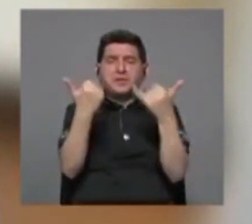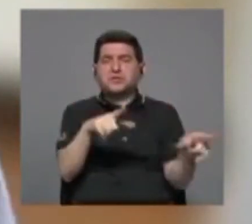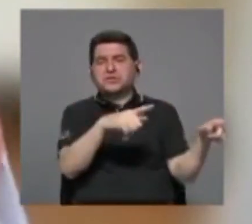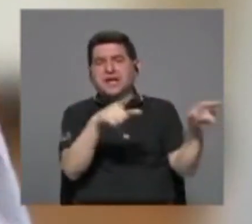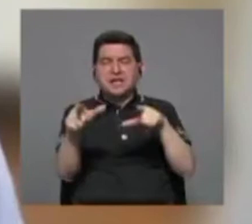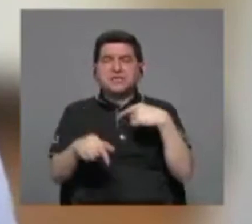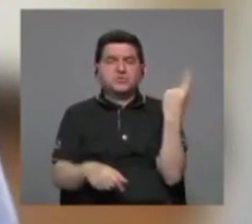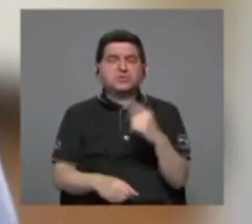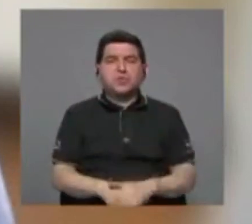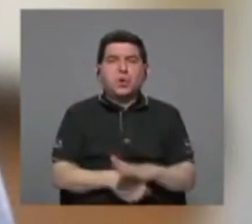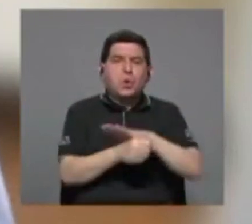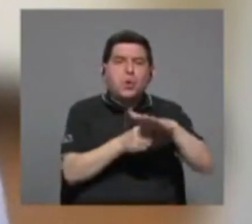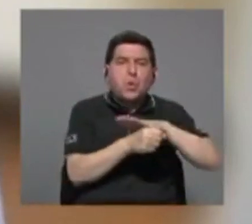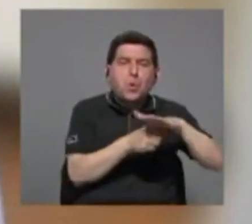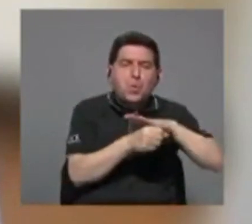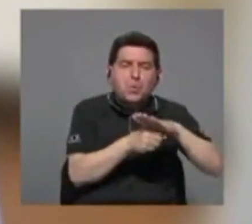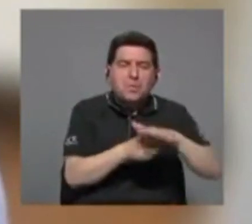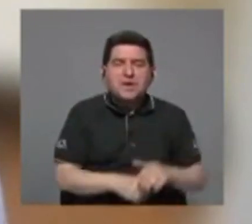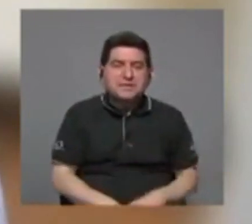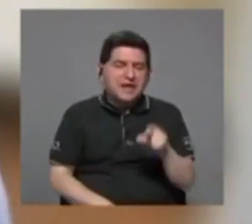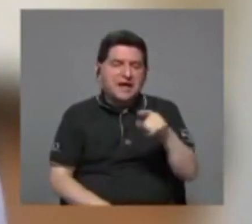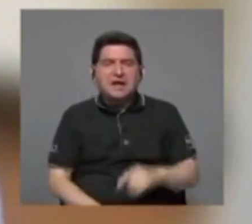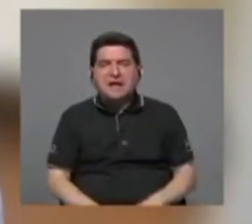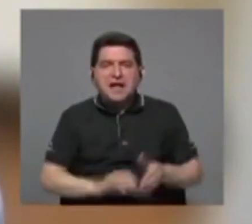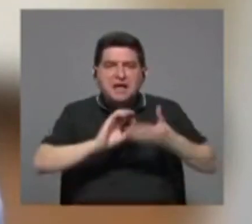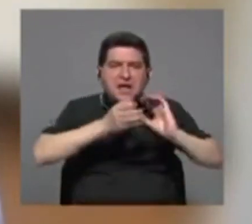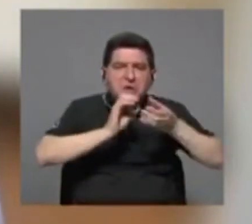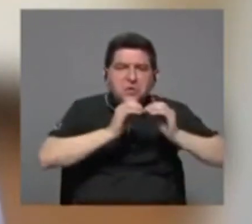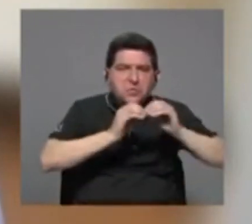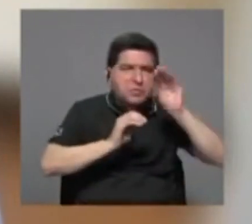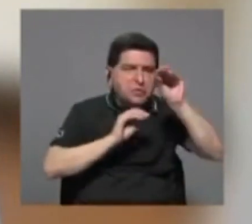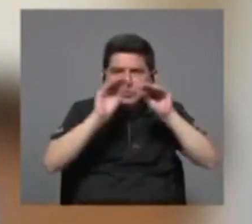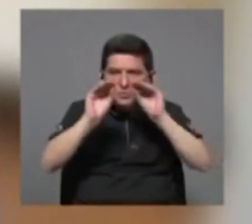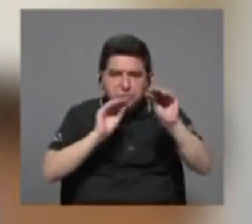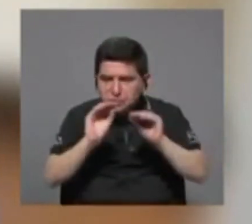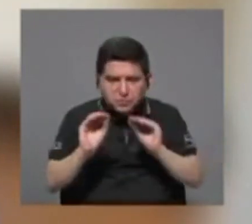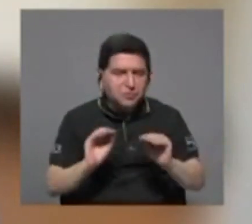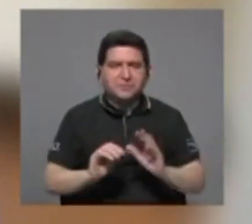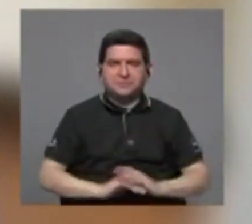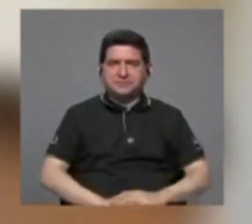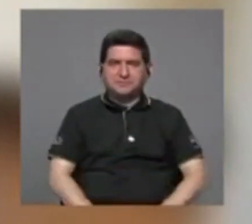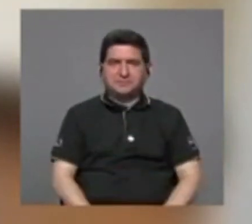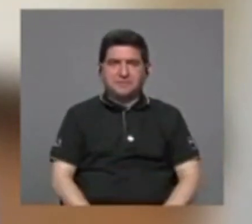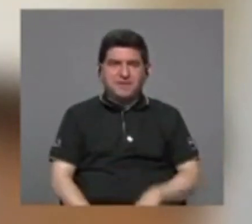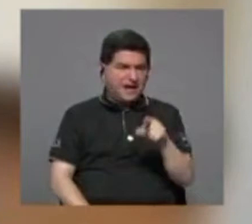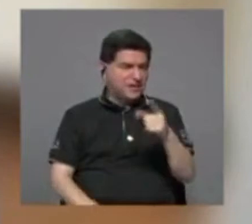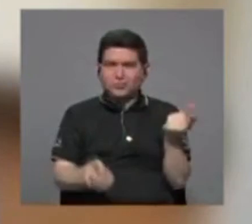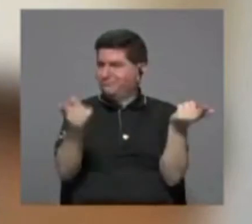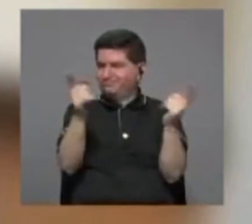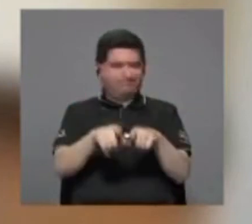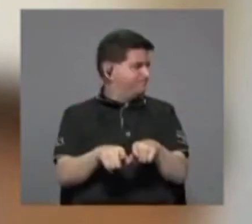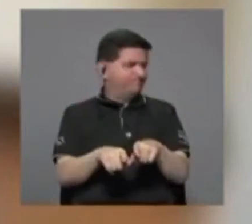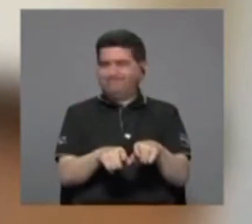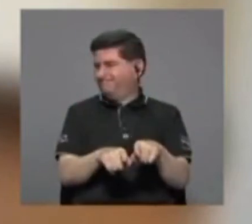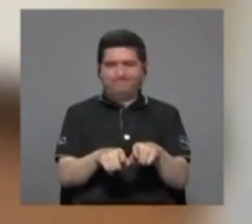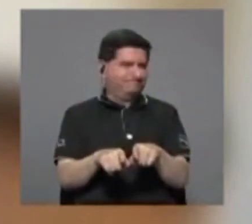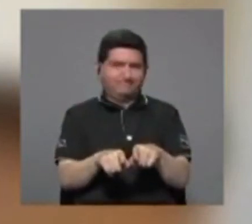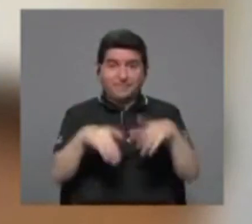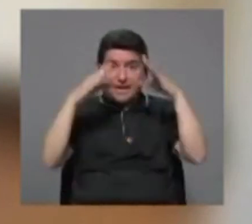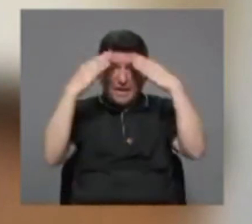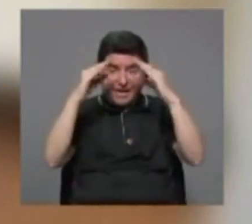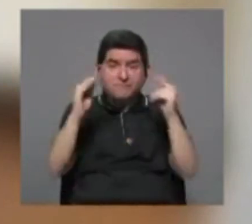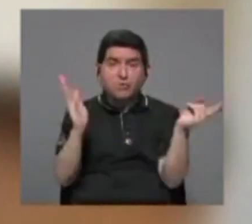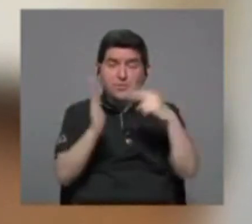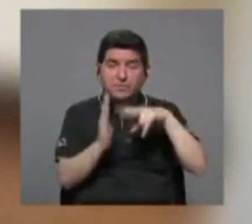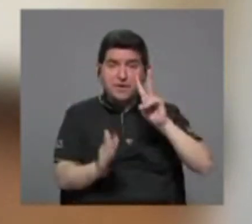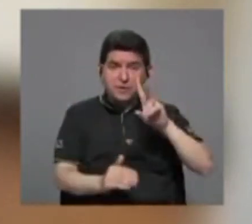llenar las cositas que se mueven una cifra aquí o allá? Eso no ocurre. En realidad, un informe del